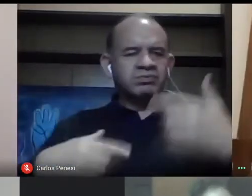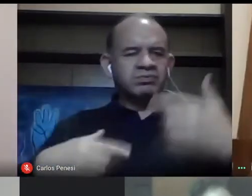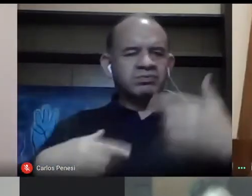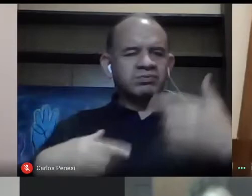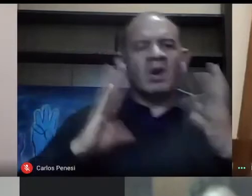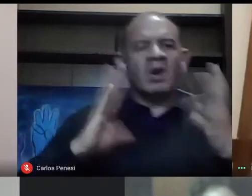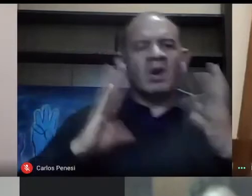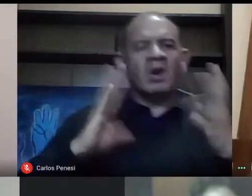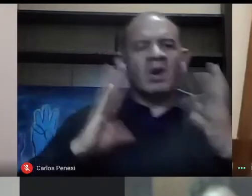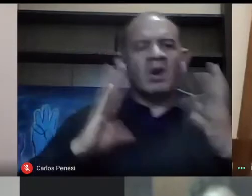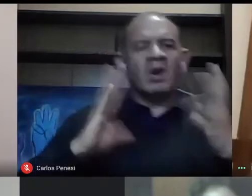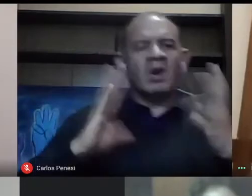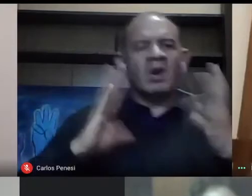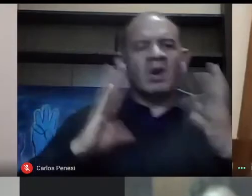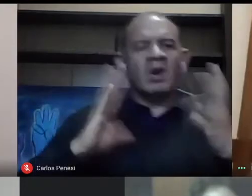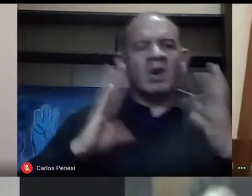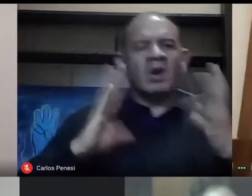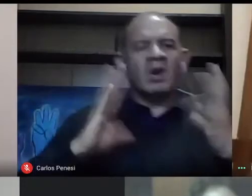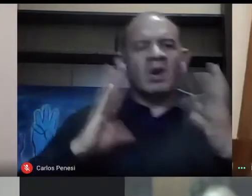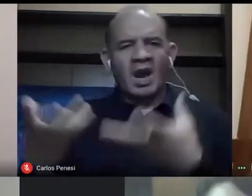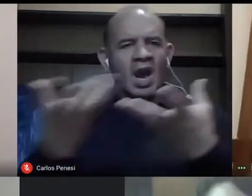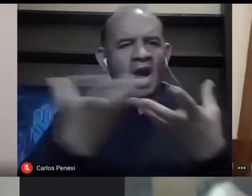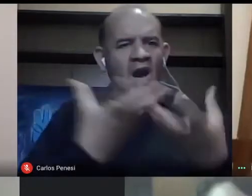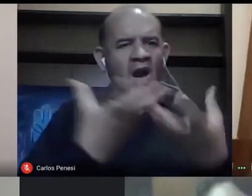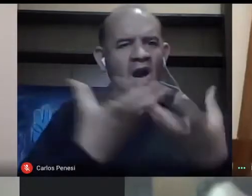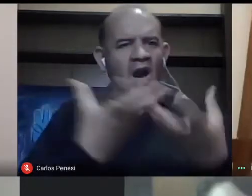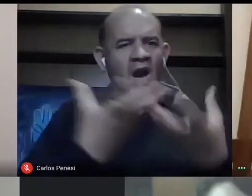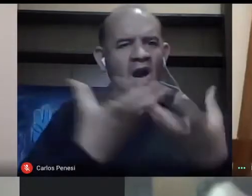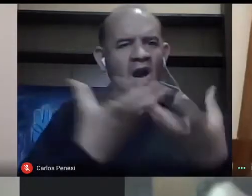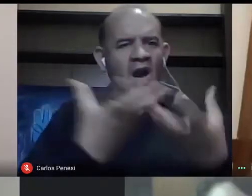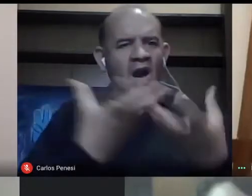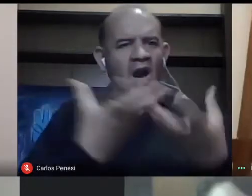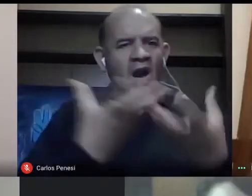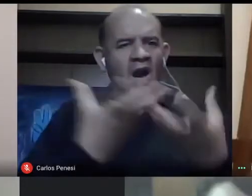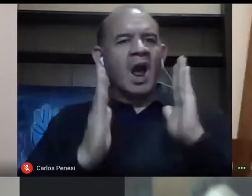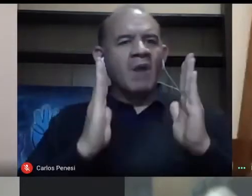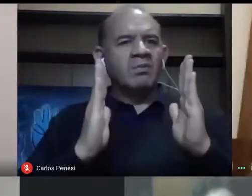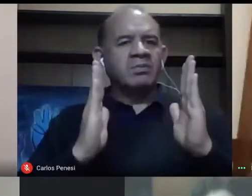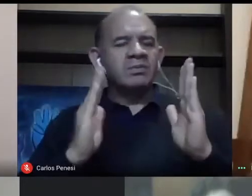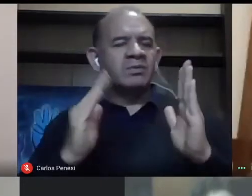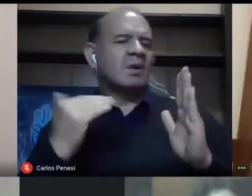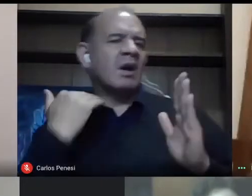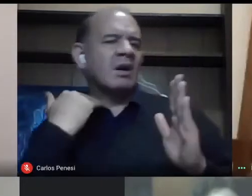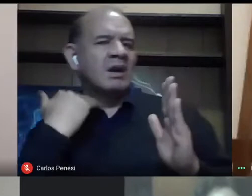editorial, de derecho de autor, y hasta de organizaciones de audiovisual que en